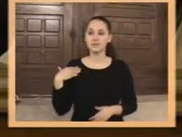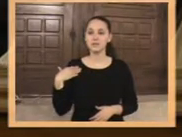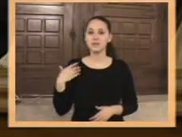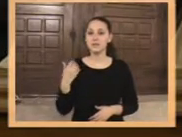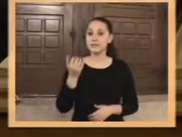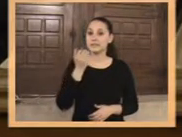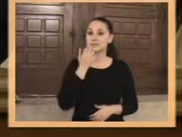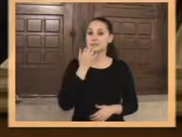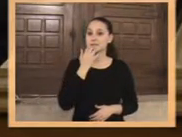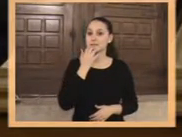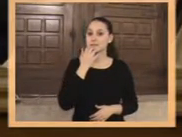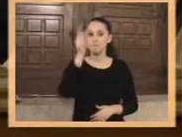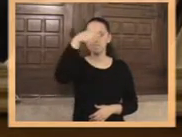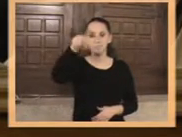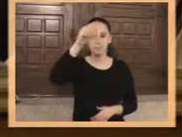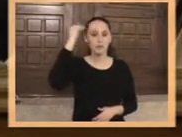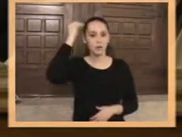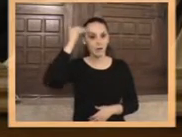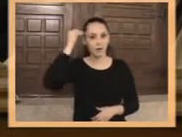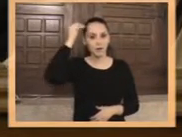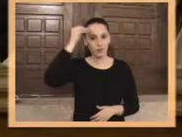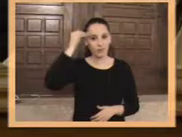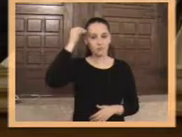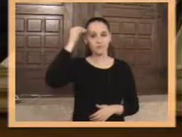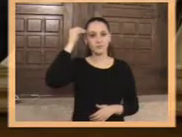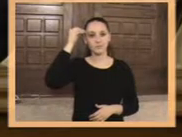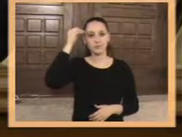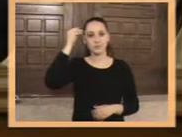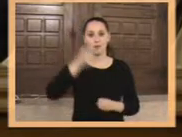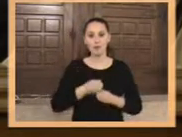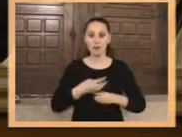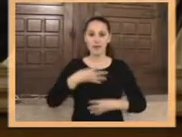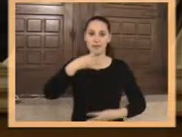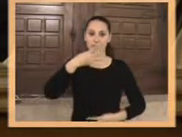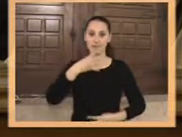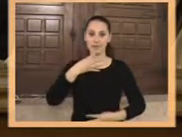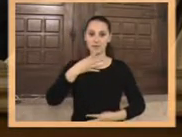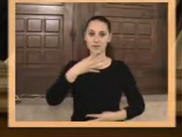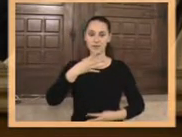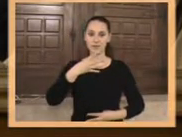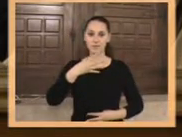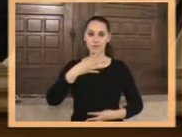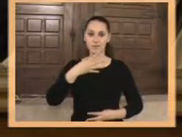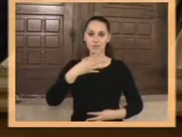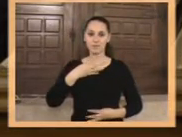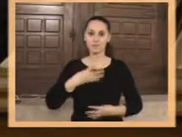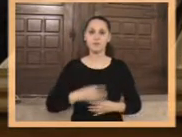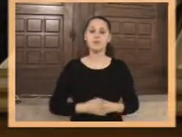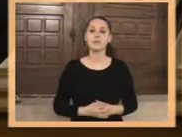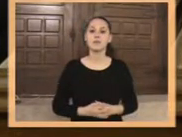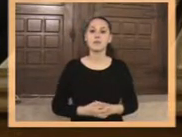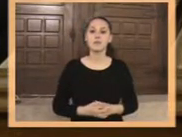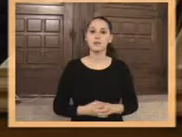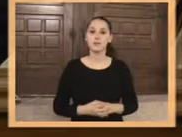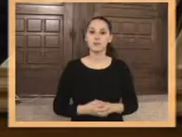si se han planteado ustedes que el inmueble pase a ser de manial, afectado precisamente